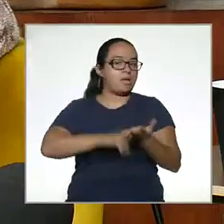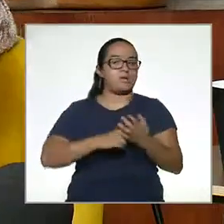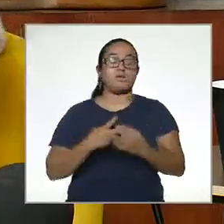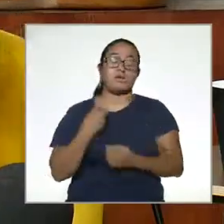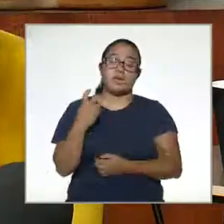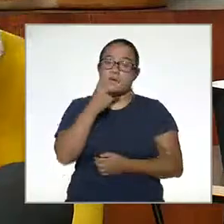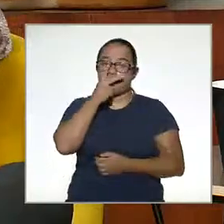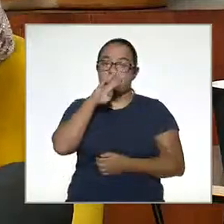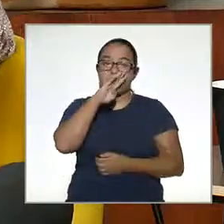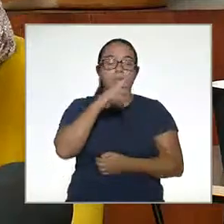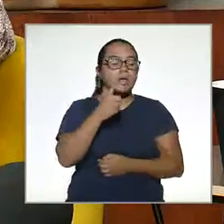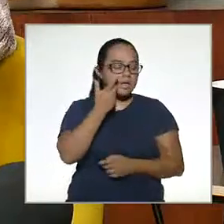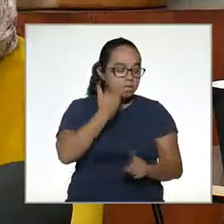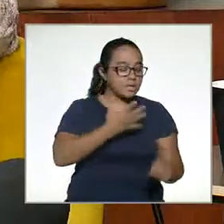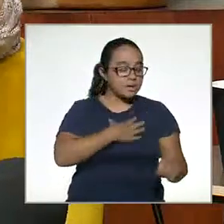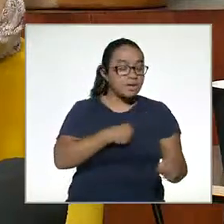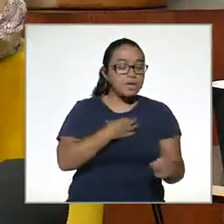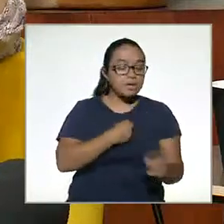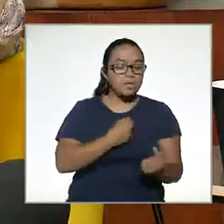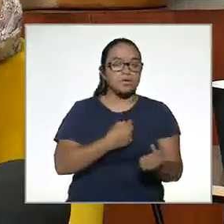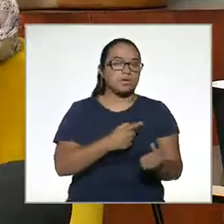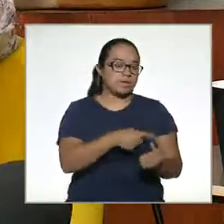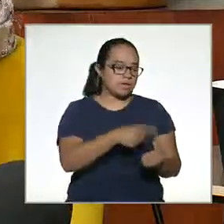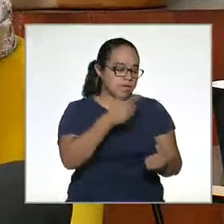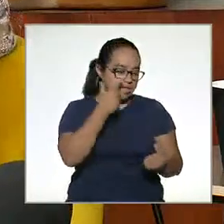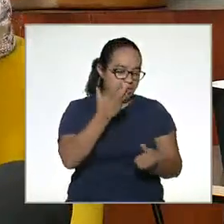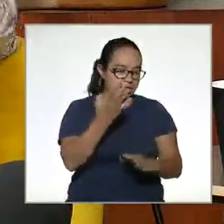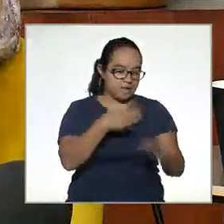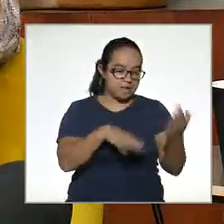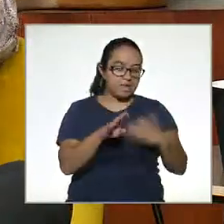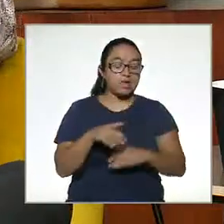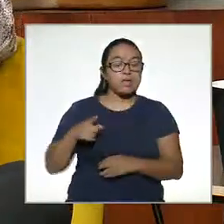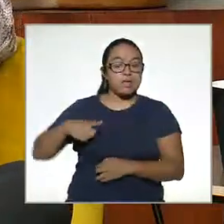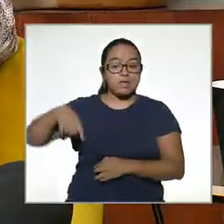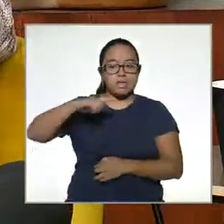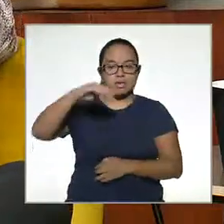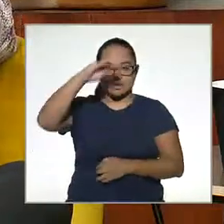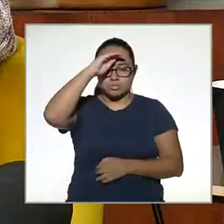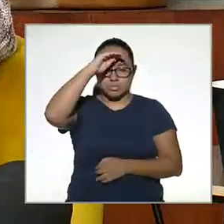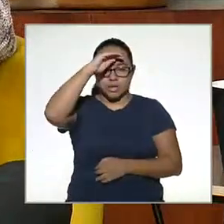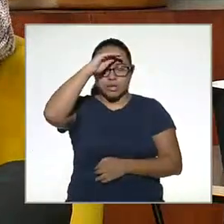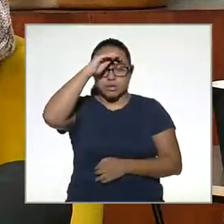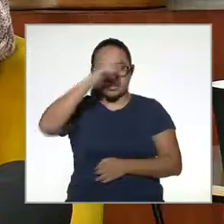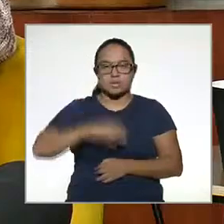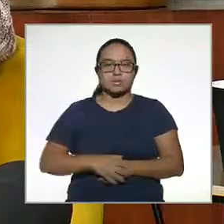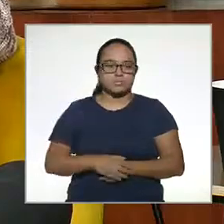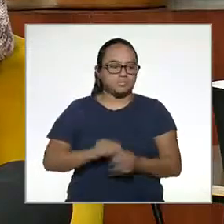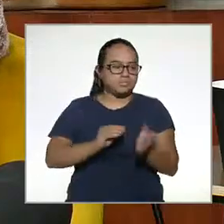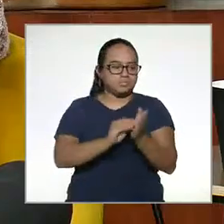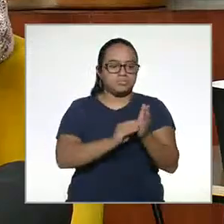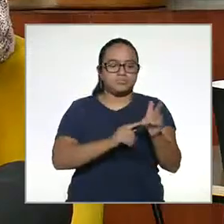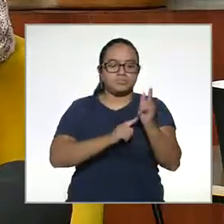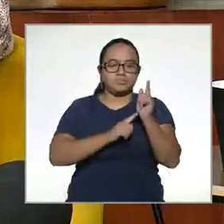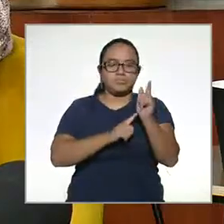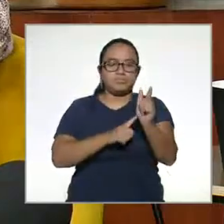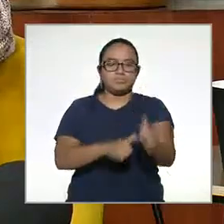mamás lo que quieren de sus hijos y hijas es que sean exitosos y se van a ir hacia el modelo que está vigente y el modelo que está es bajo la